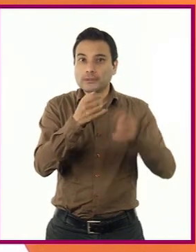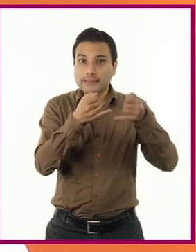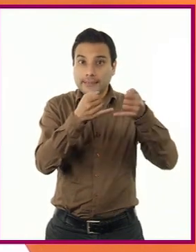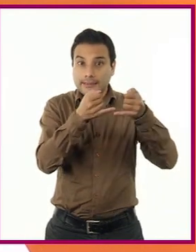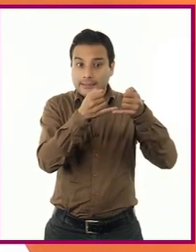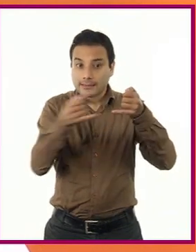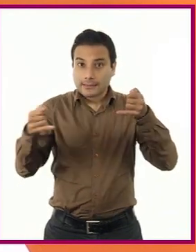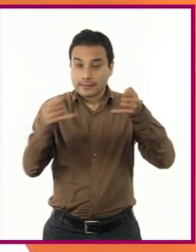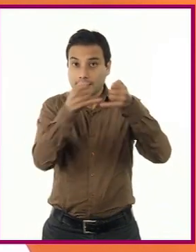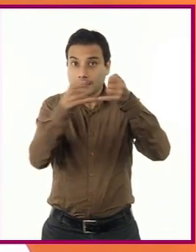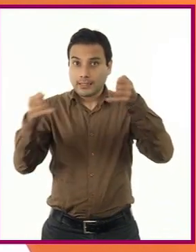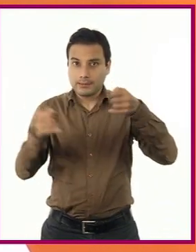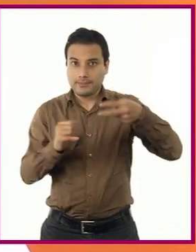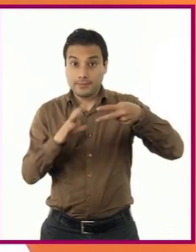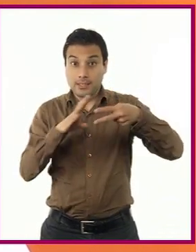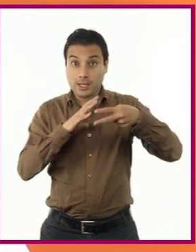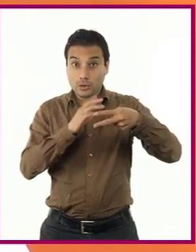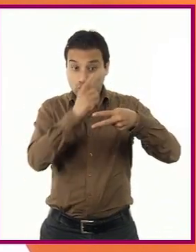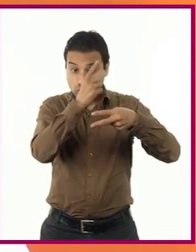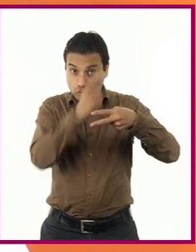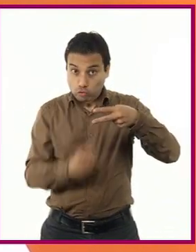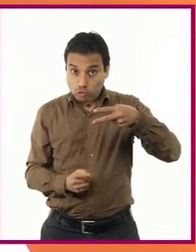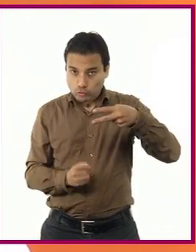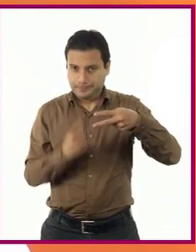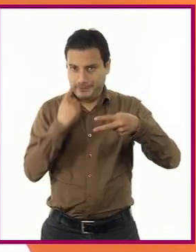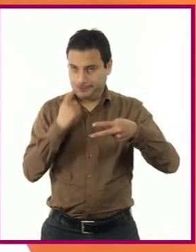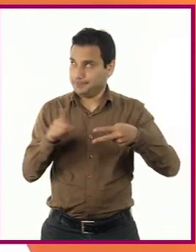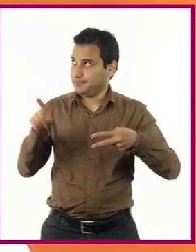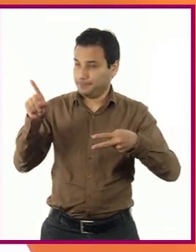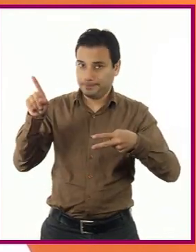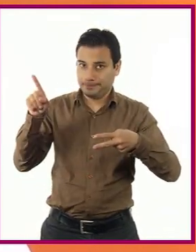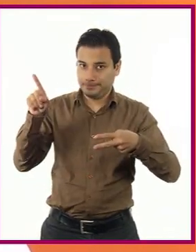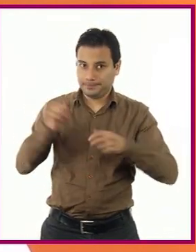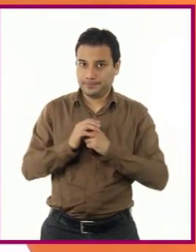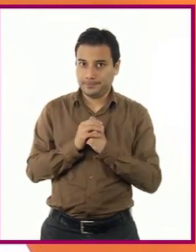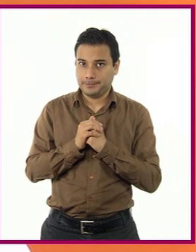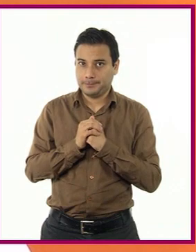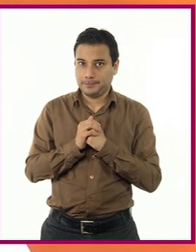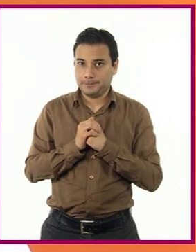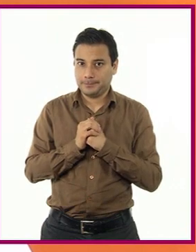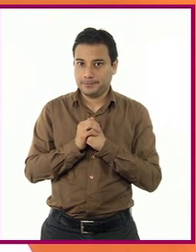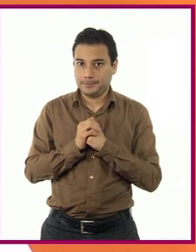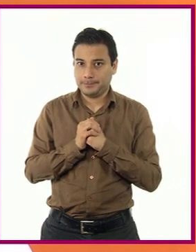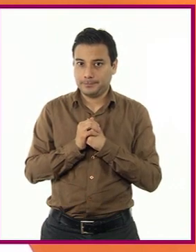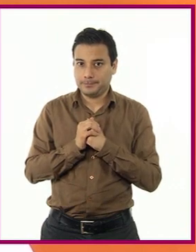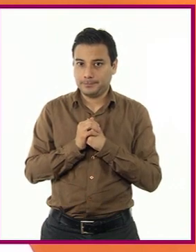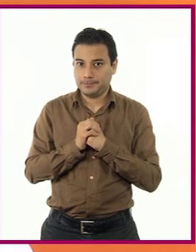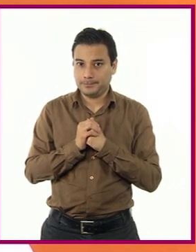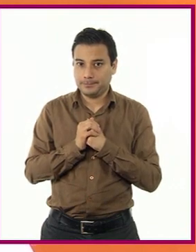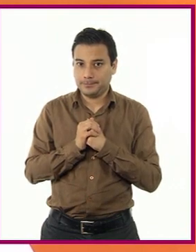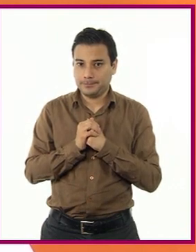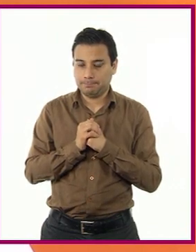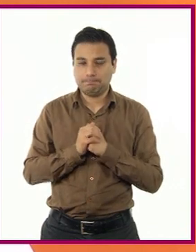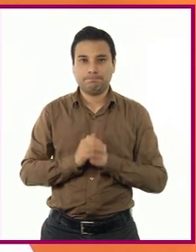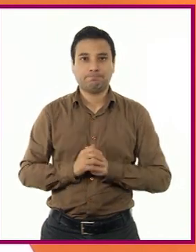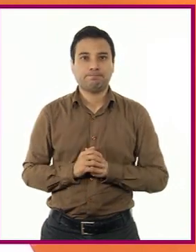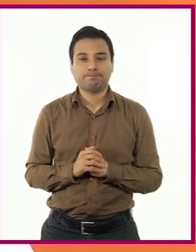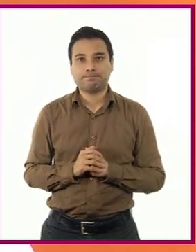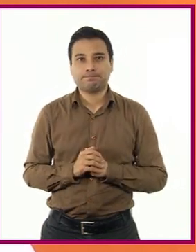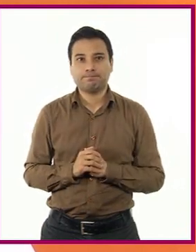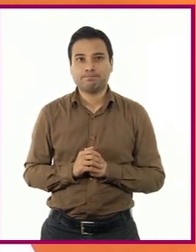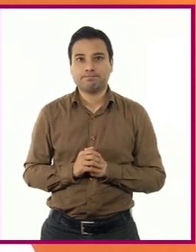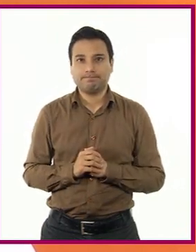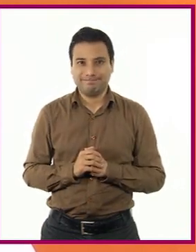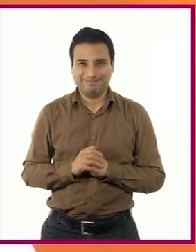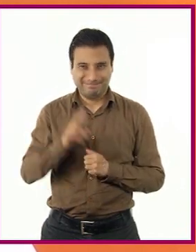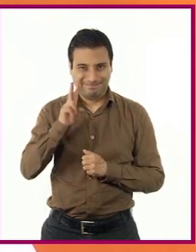transversal o secante, como se muestra en la figura. De acuerdo con la posición que tienen dentro del esquema